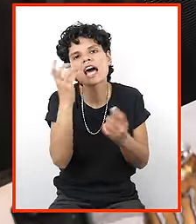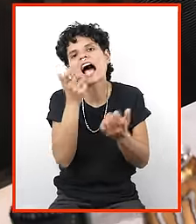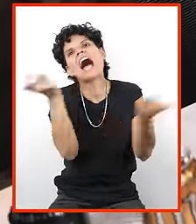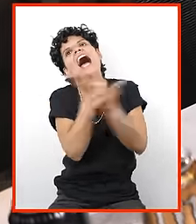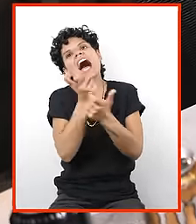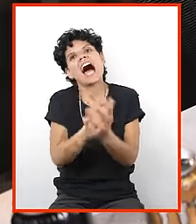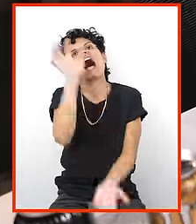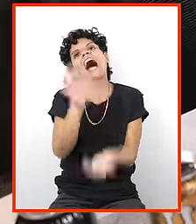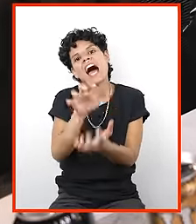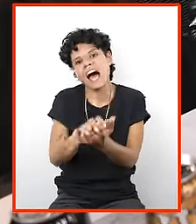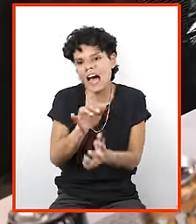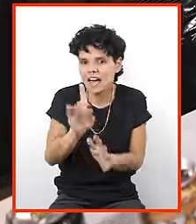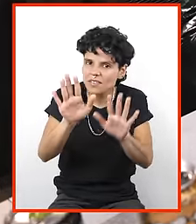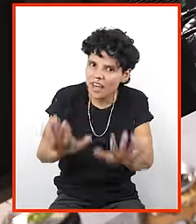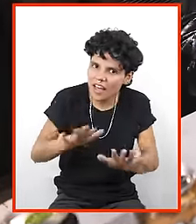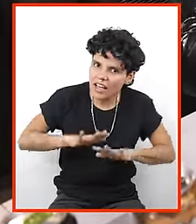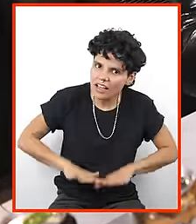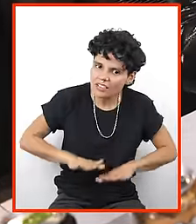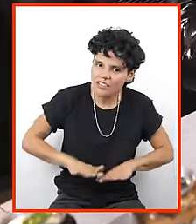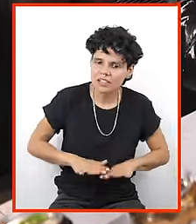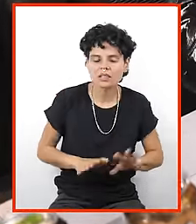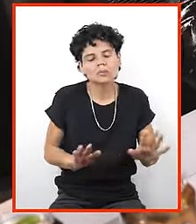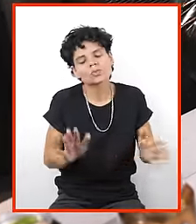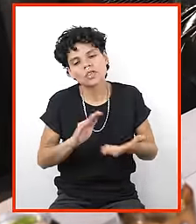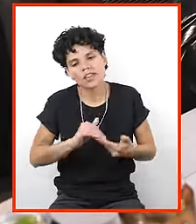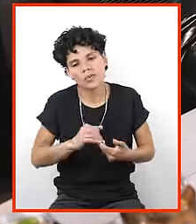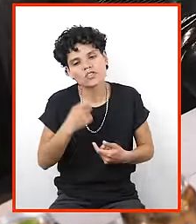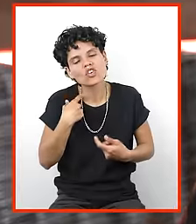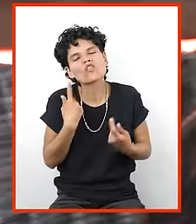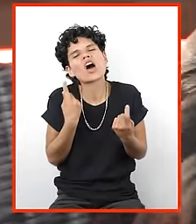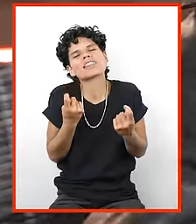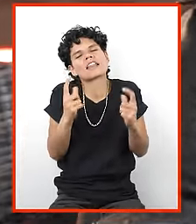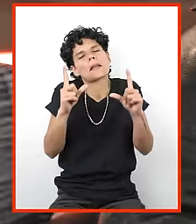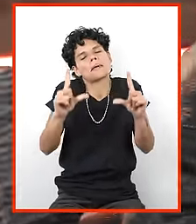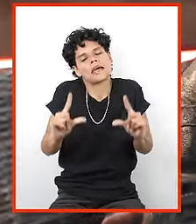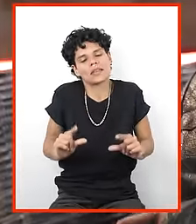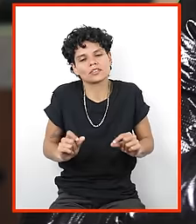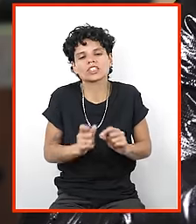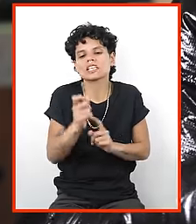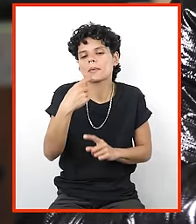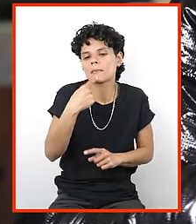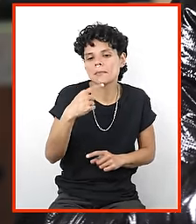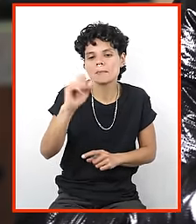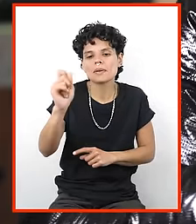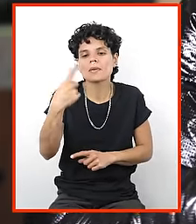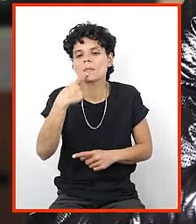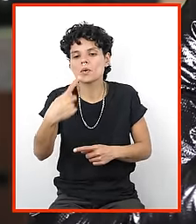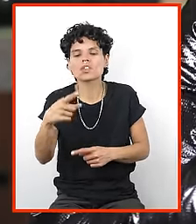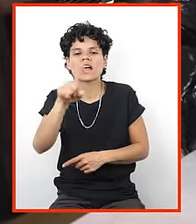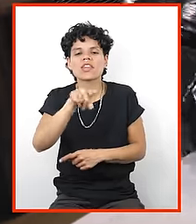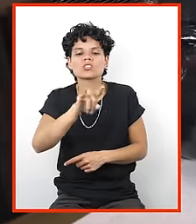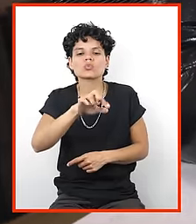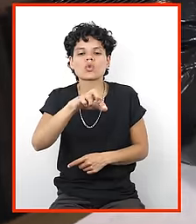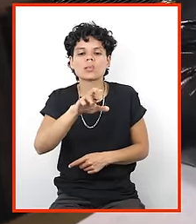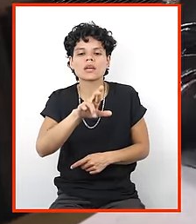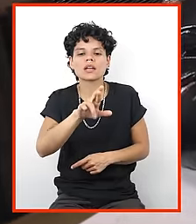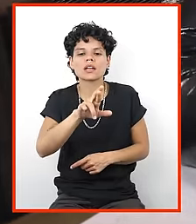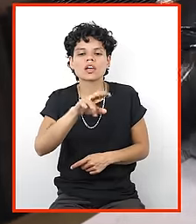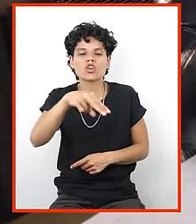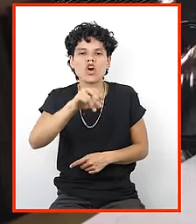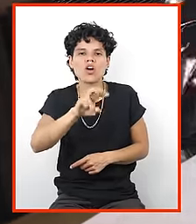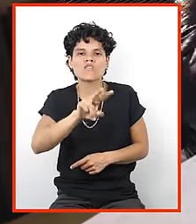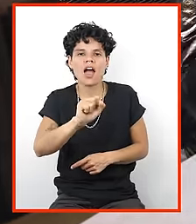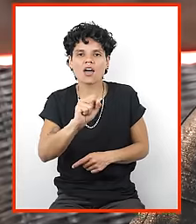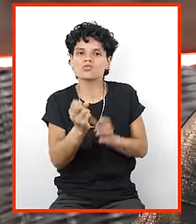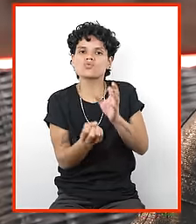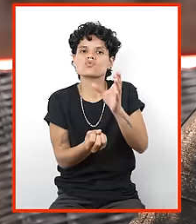reír así. Ya voy a tratar de reírme menos. Voy a tratar de reírme menos. Háblame de Supernova, por favor. Supernova es mi